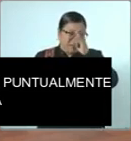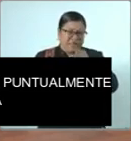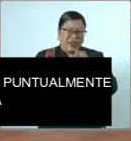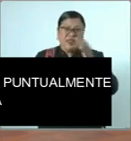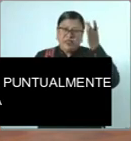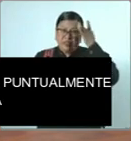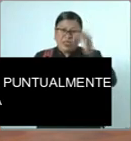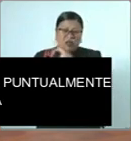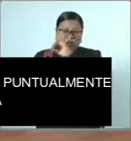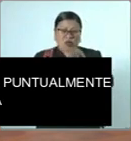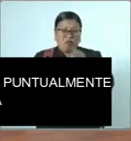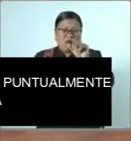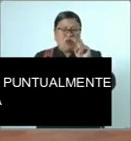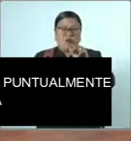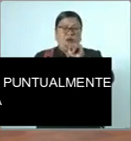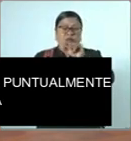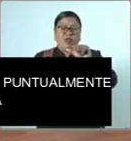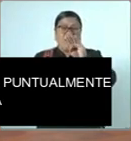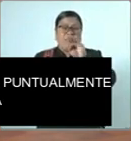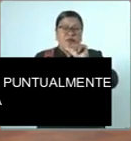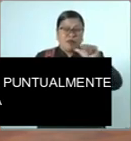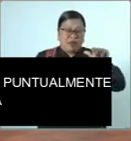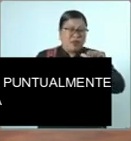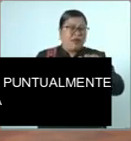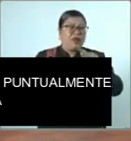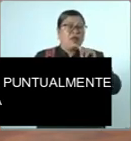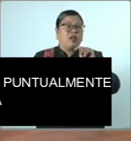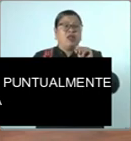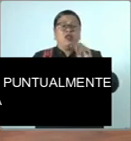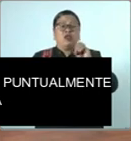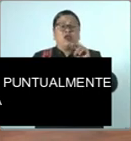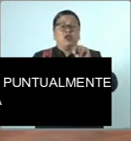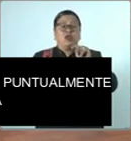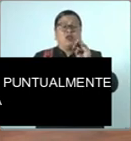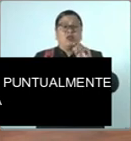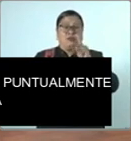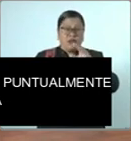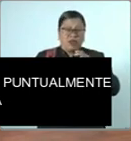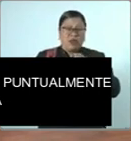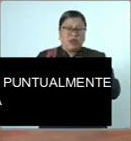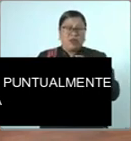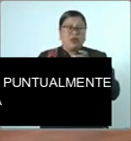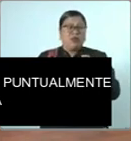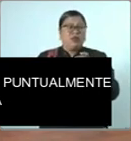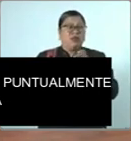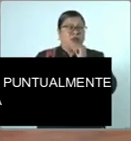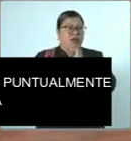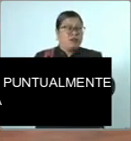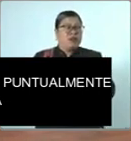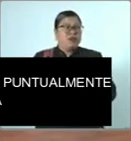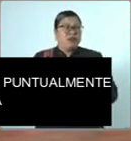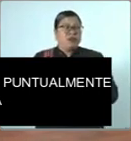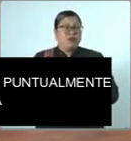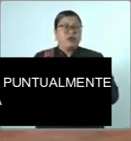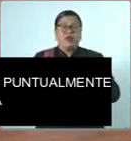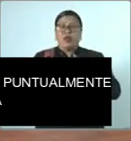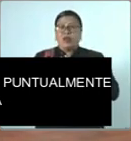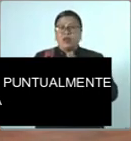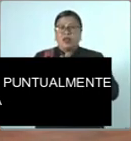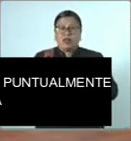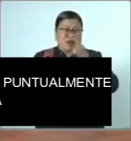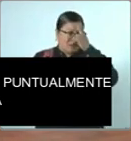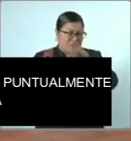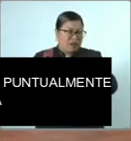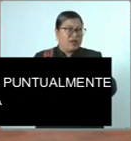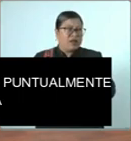Tabá. En Totontepec, Villa de Morelos, hay un corte por el suministro de energía eléctrica que se ha pedido a la